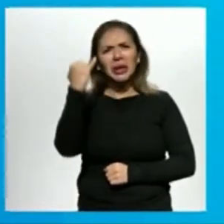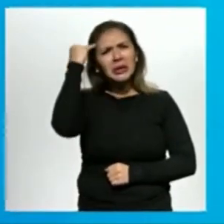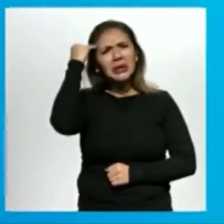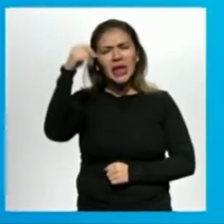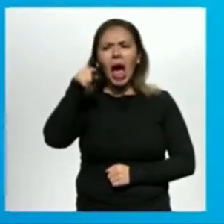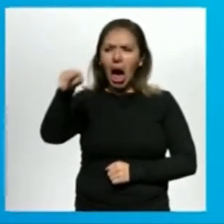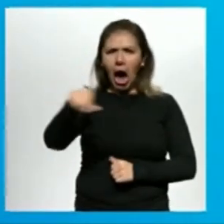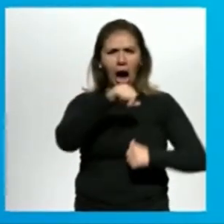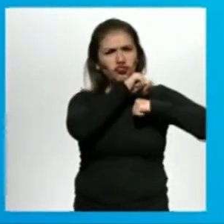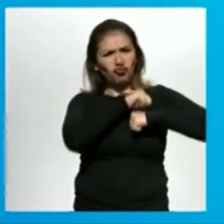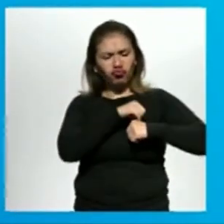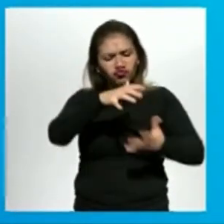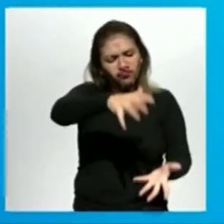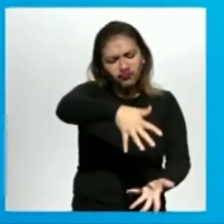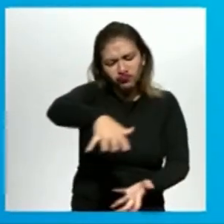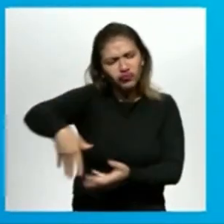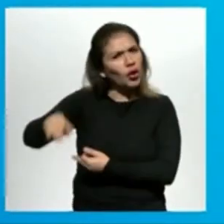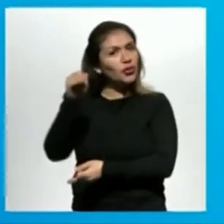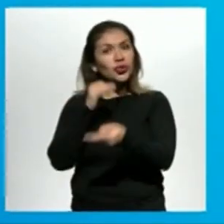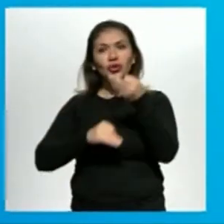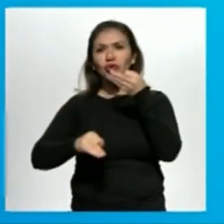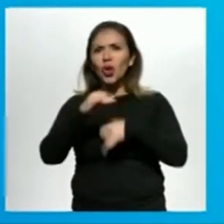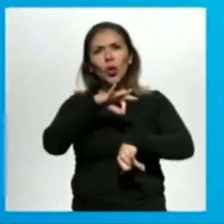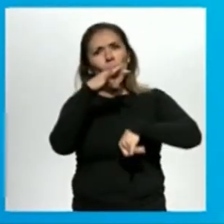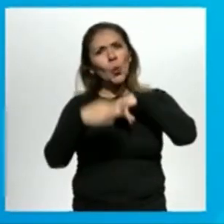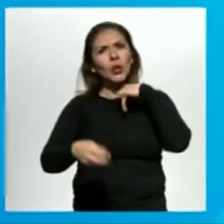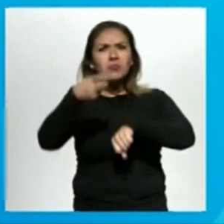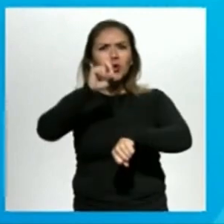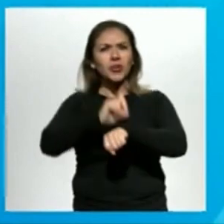que Molly recogiera todo al final.